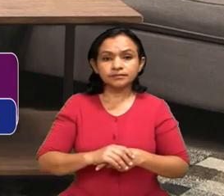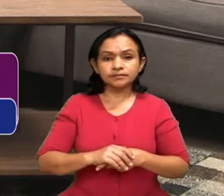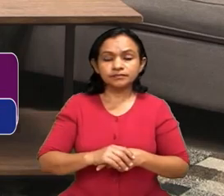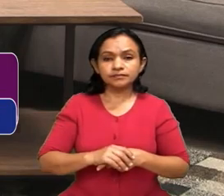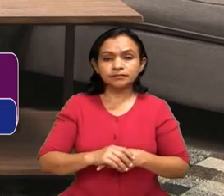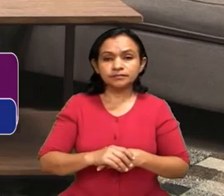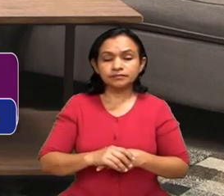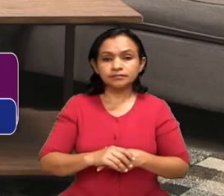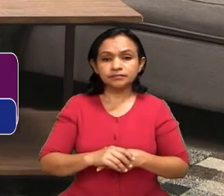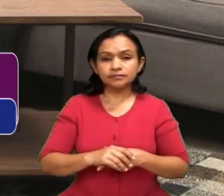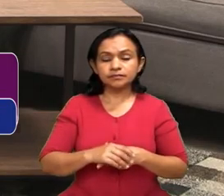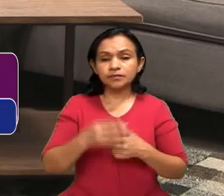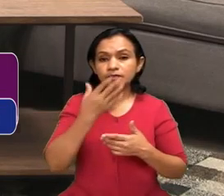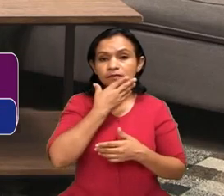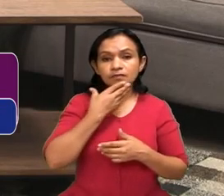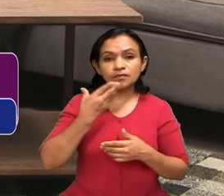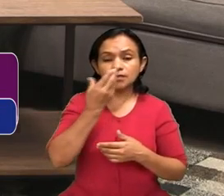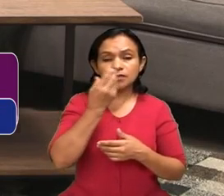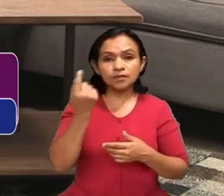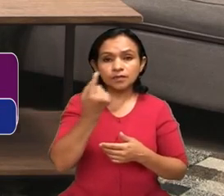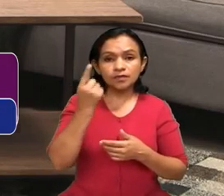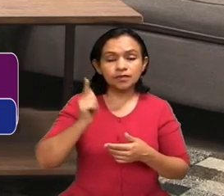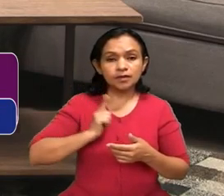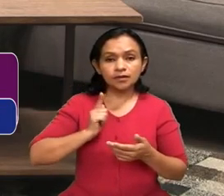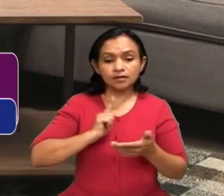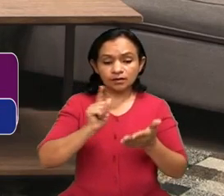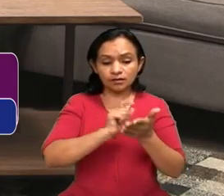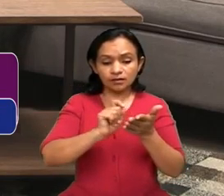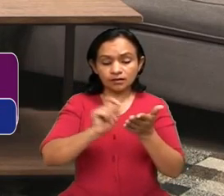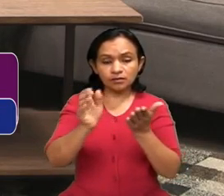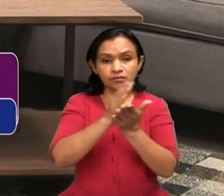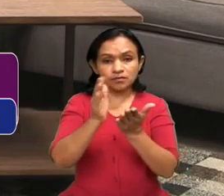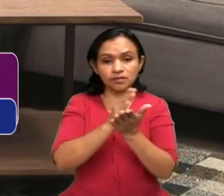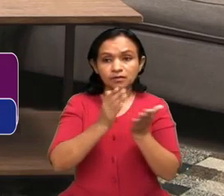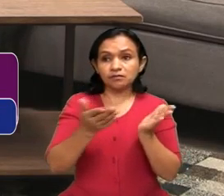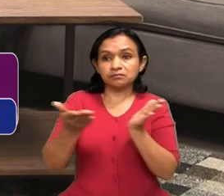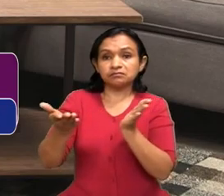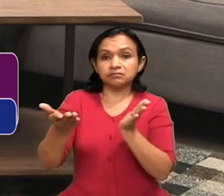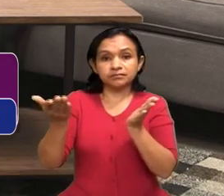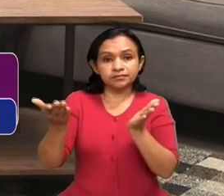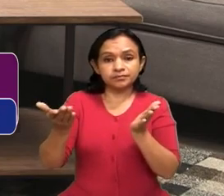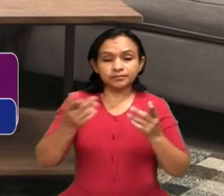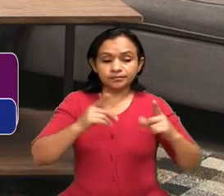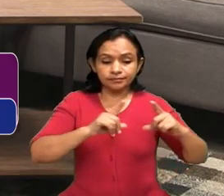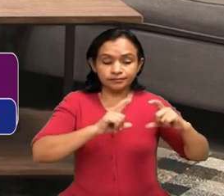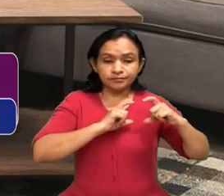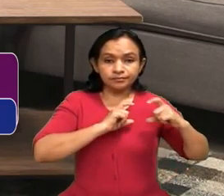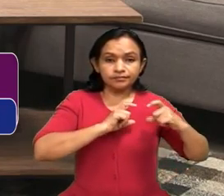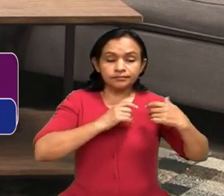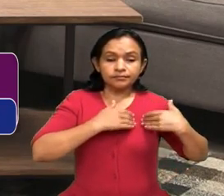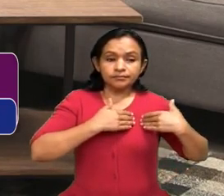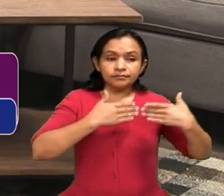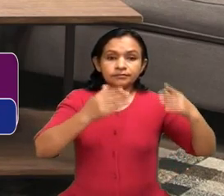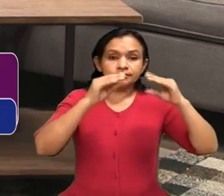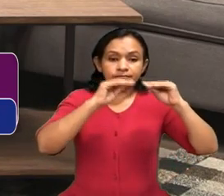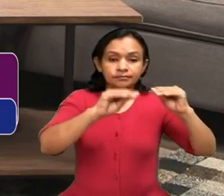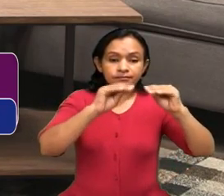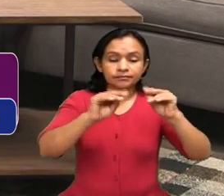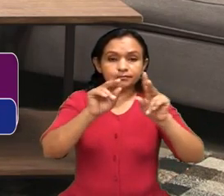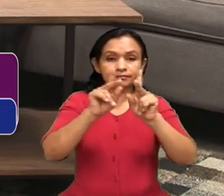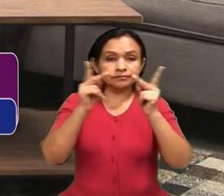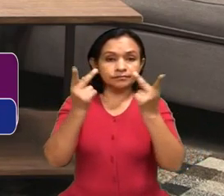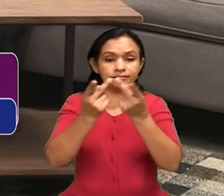muchachos cuyo único fusil que llevaban era lápiz y espada. Y el corazón abierto para enseñarle al pueblo a